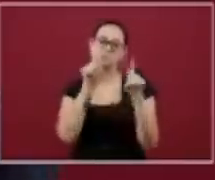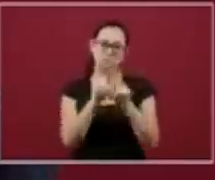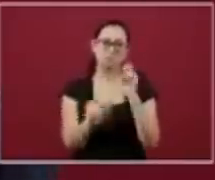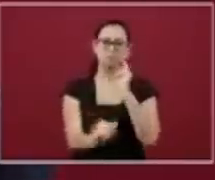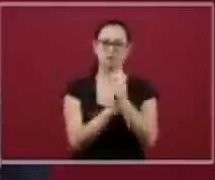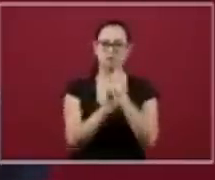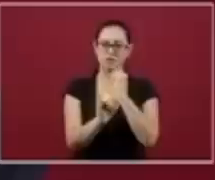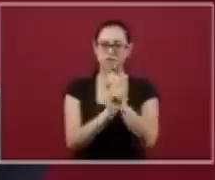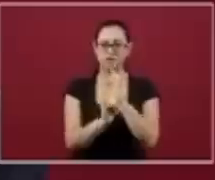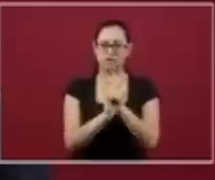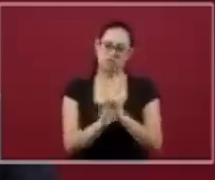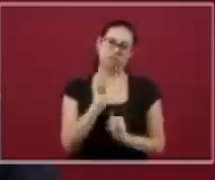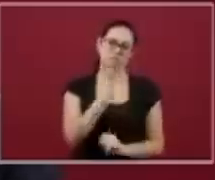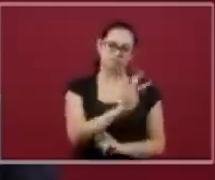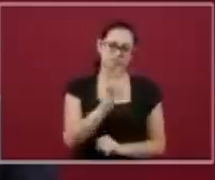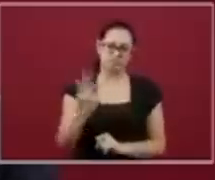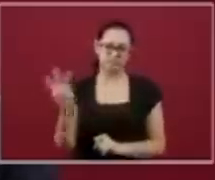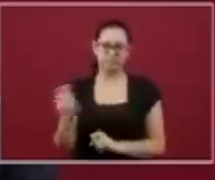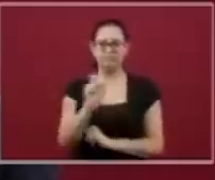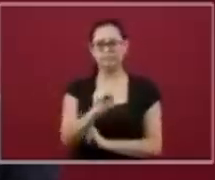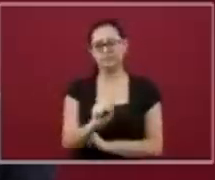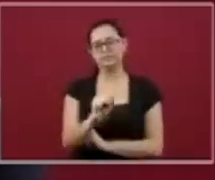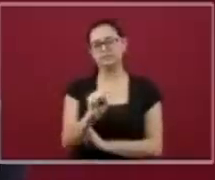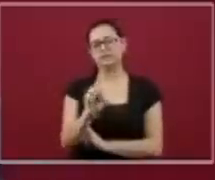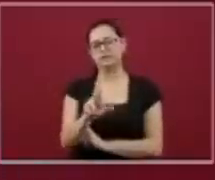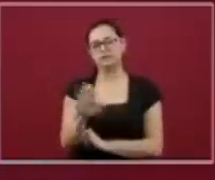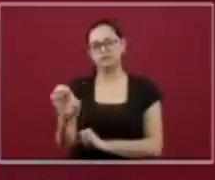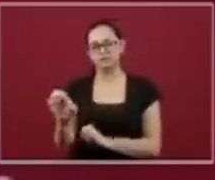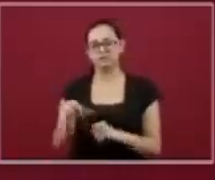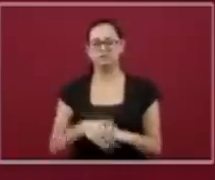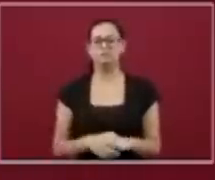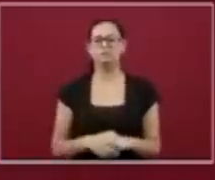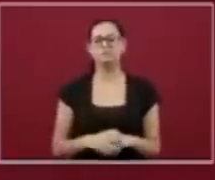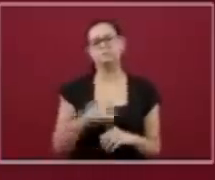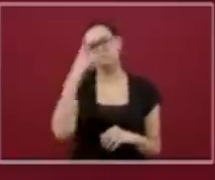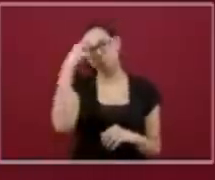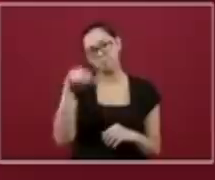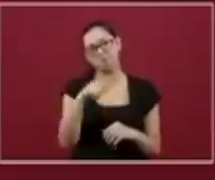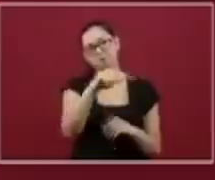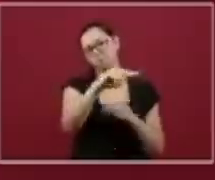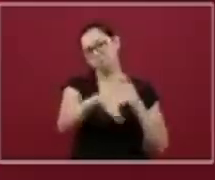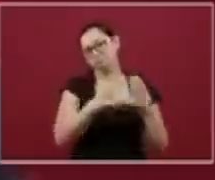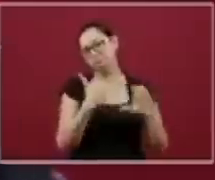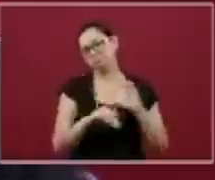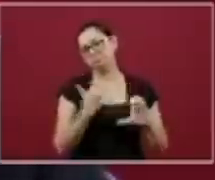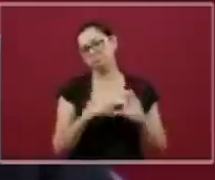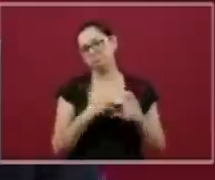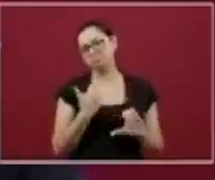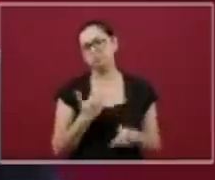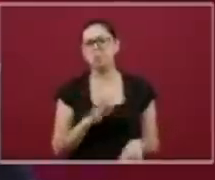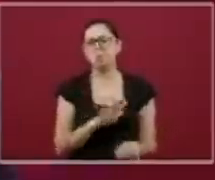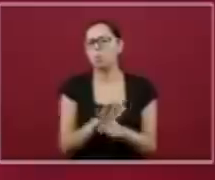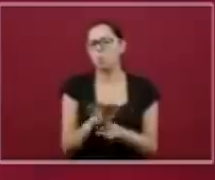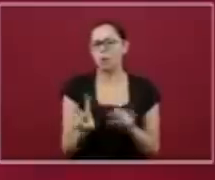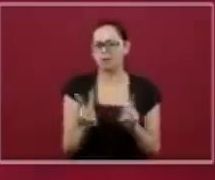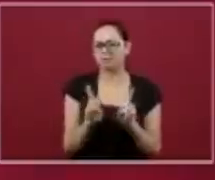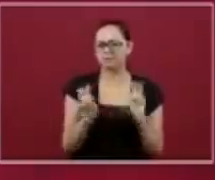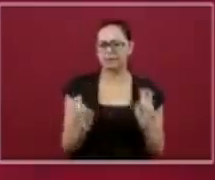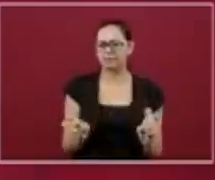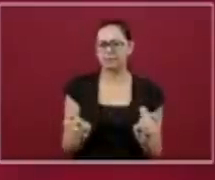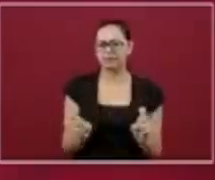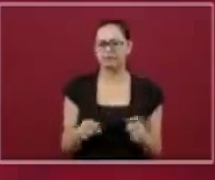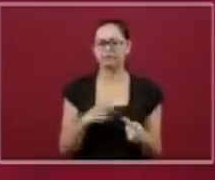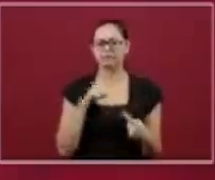internet y vía la página de la Secretaría de Relaciones Exteriores para recibir los planteamientos. ¿Sobre qué se les va a consultar?